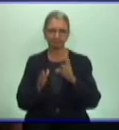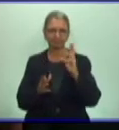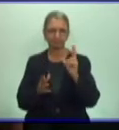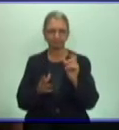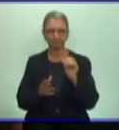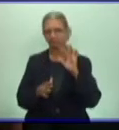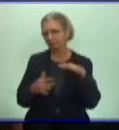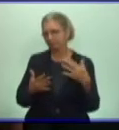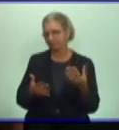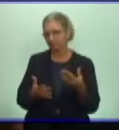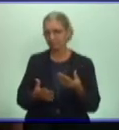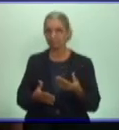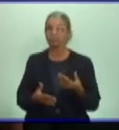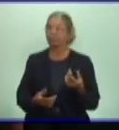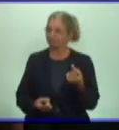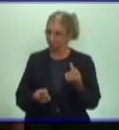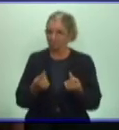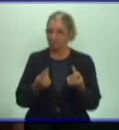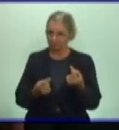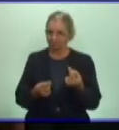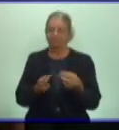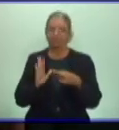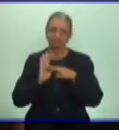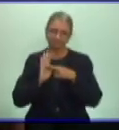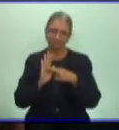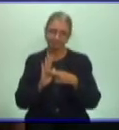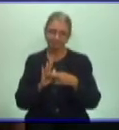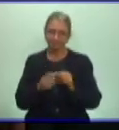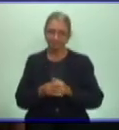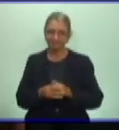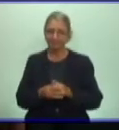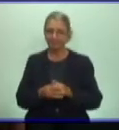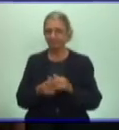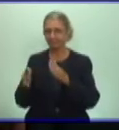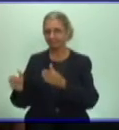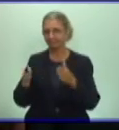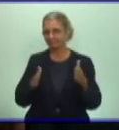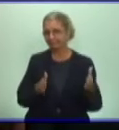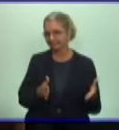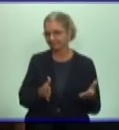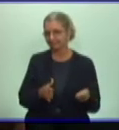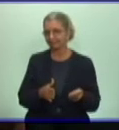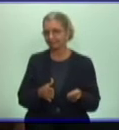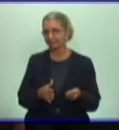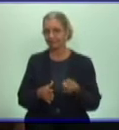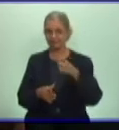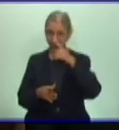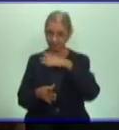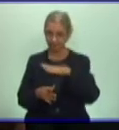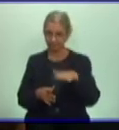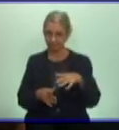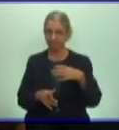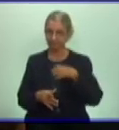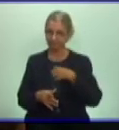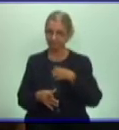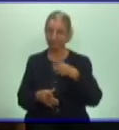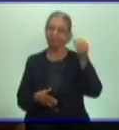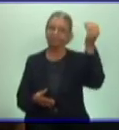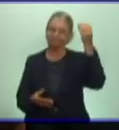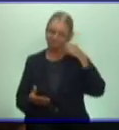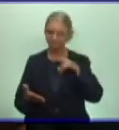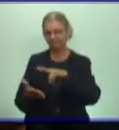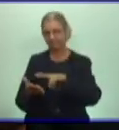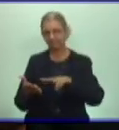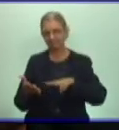le podemos dar varias recomendaciones a partir de que los niños tienen que saber leer